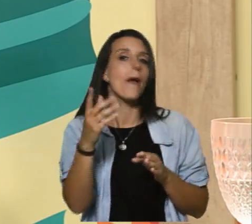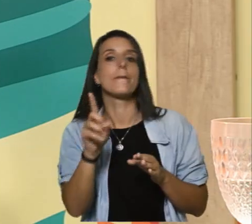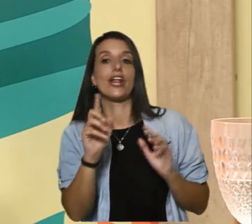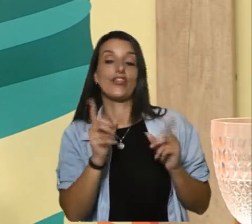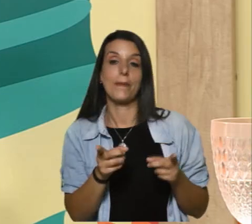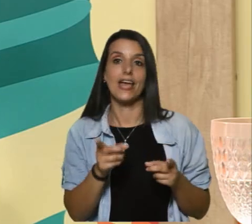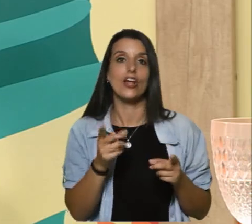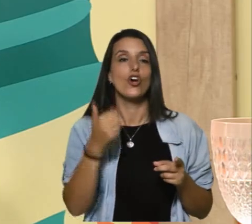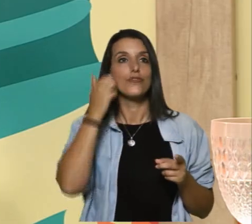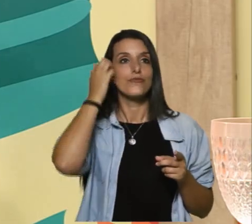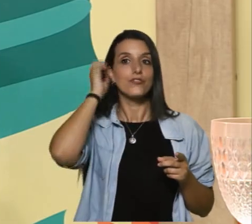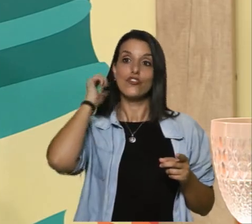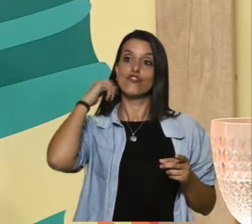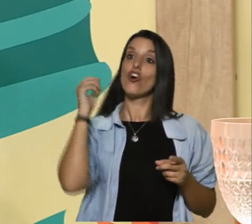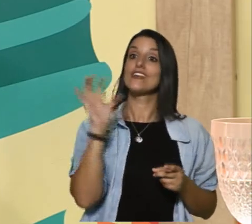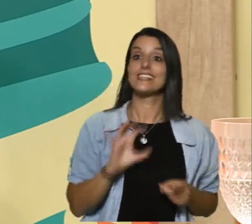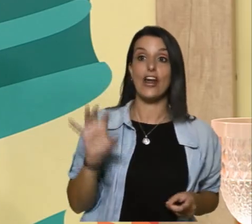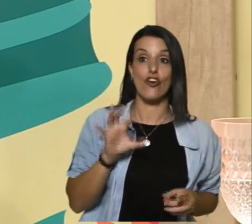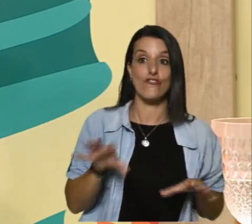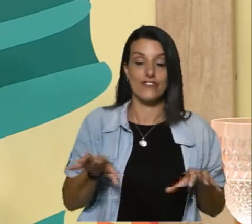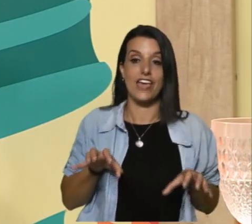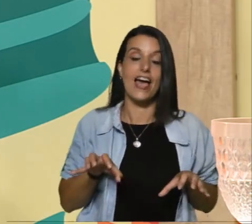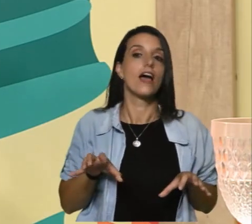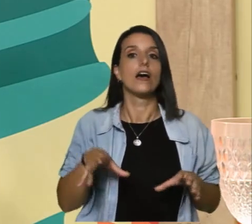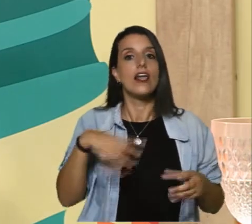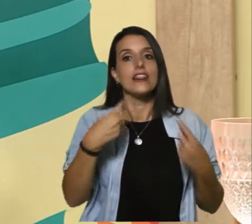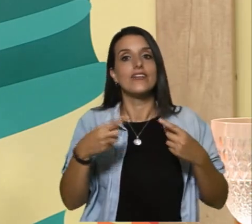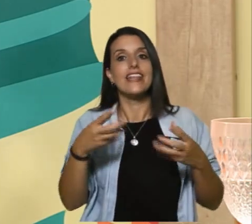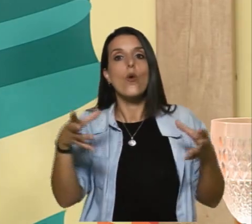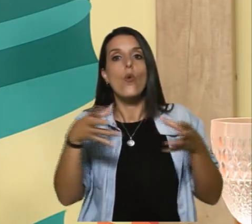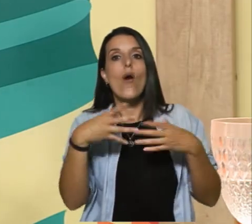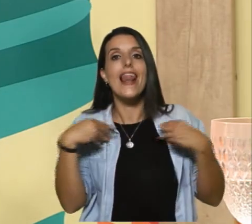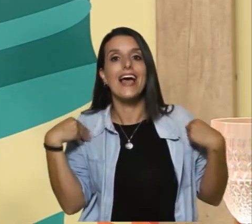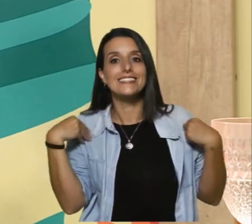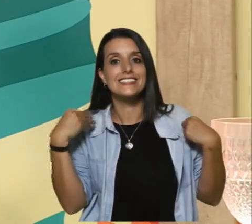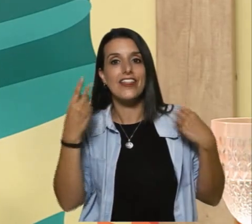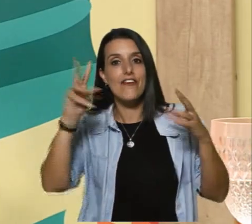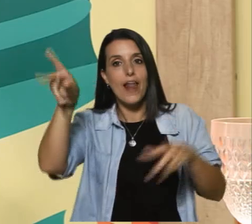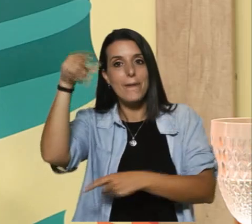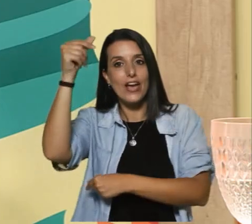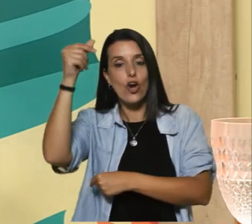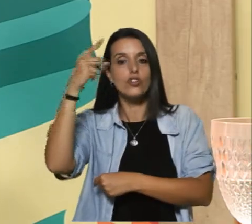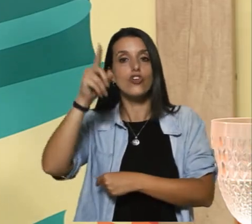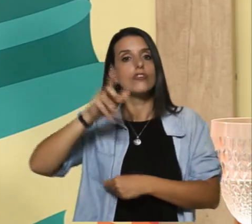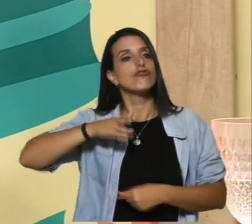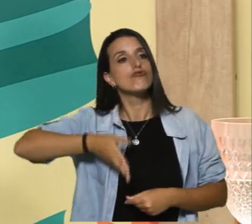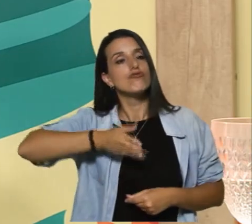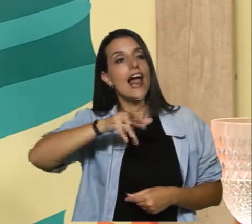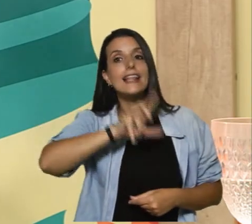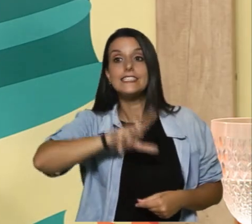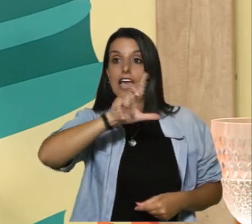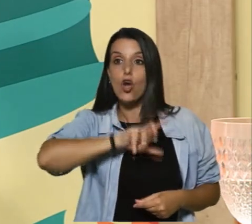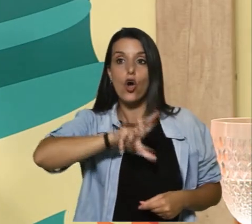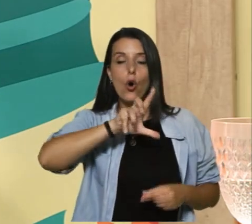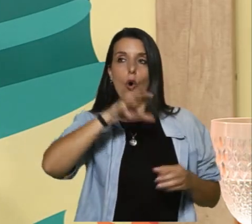también, donde yo vivía, yo era del Cerro, había varias escuelas de flamenco. Entonces, ni bien camino al liceo,